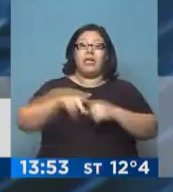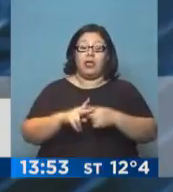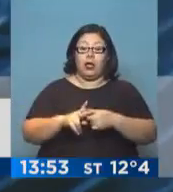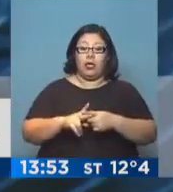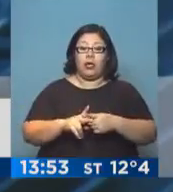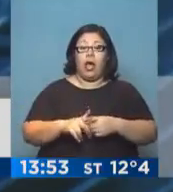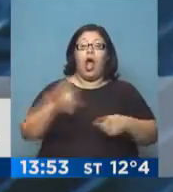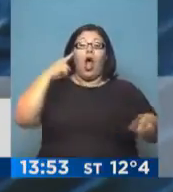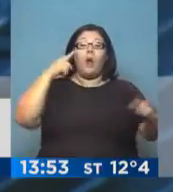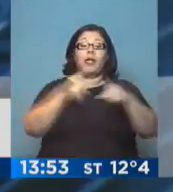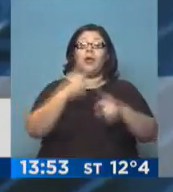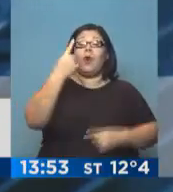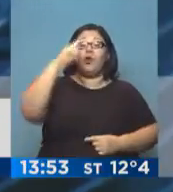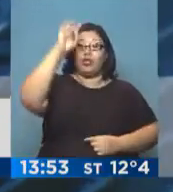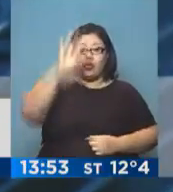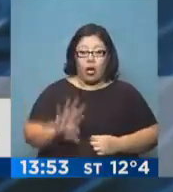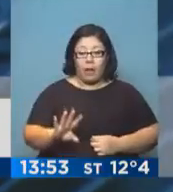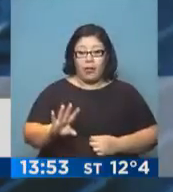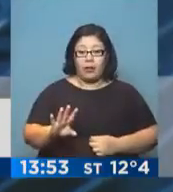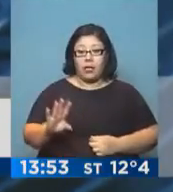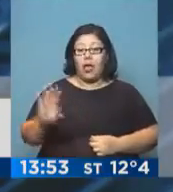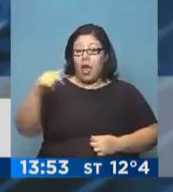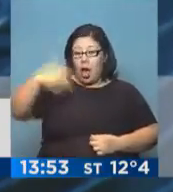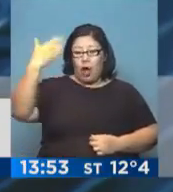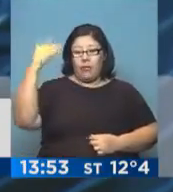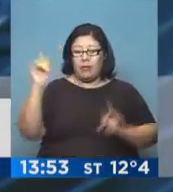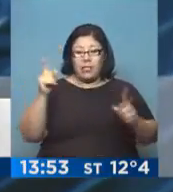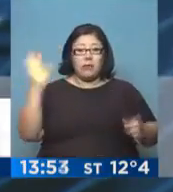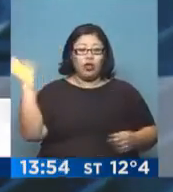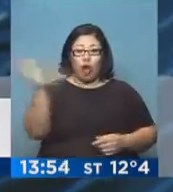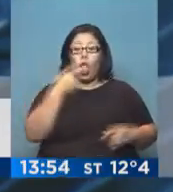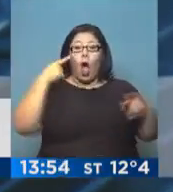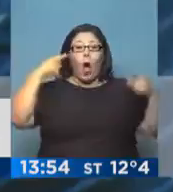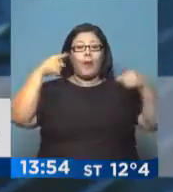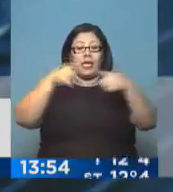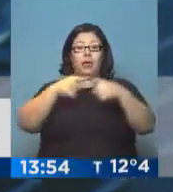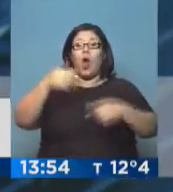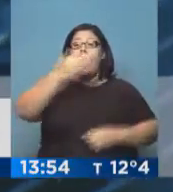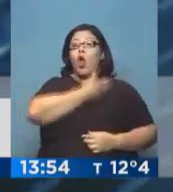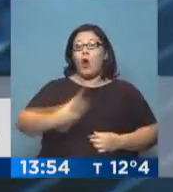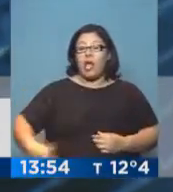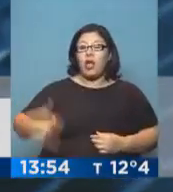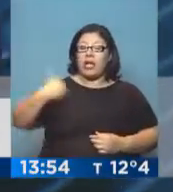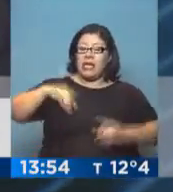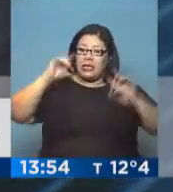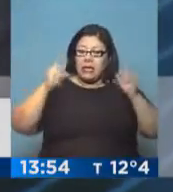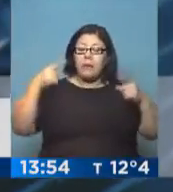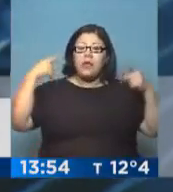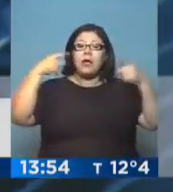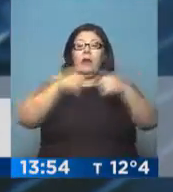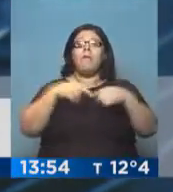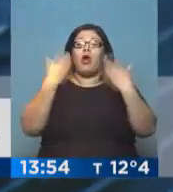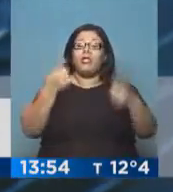con un solo objetivo, que es el que se persigue en esta conferencia, que es el que persigue también nuestro gobierno. Por eso festejamos